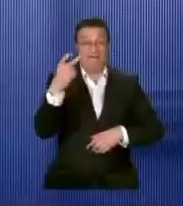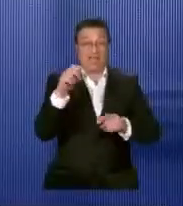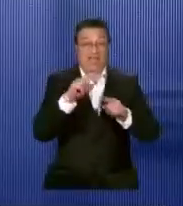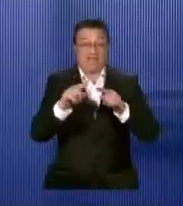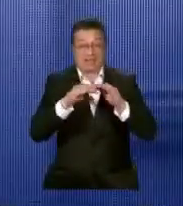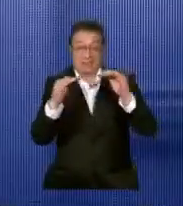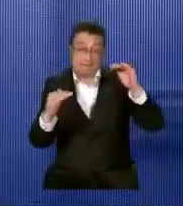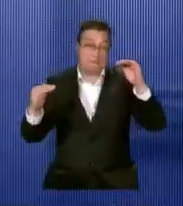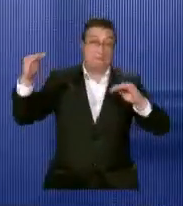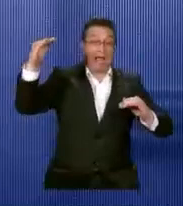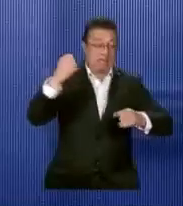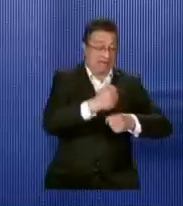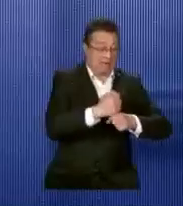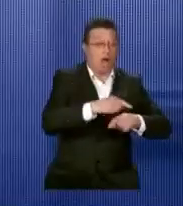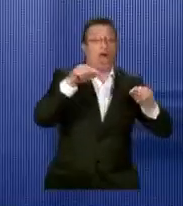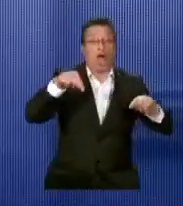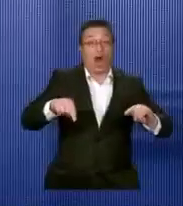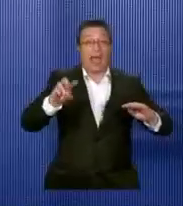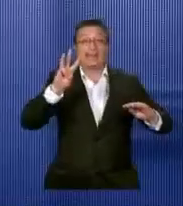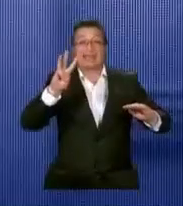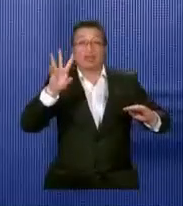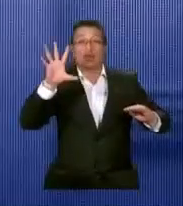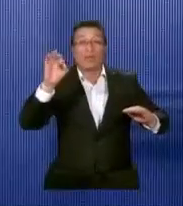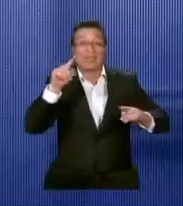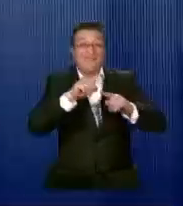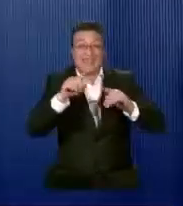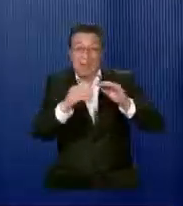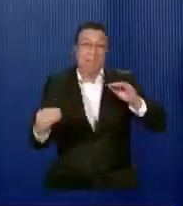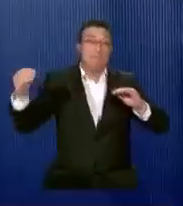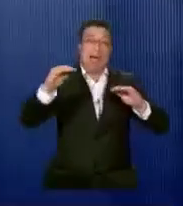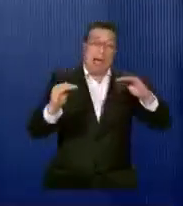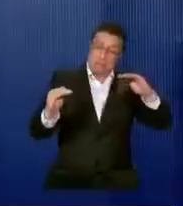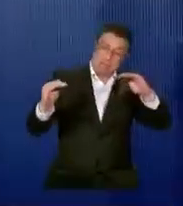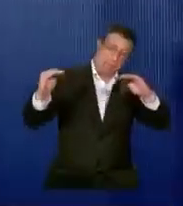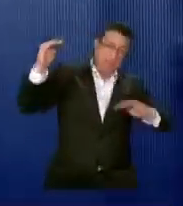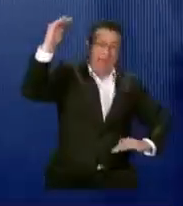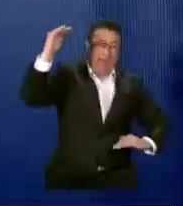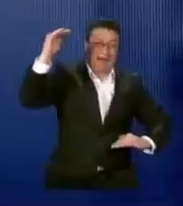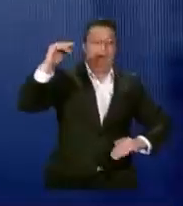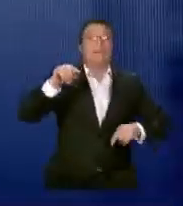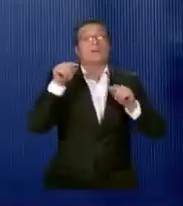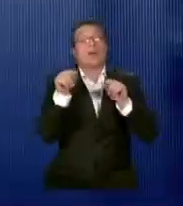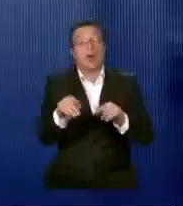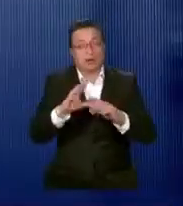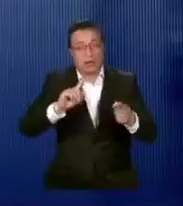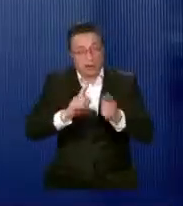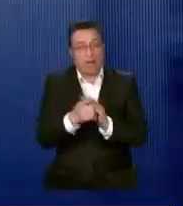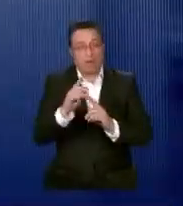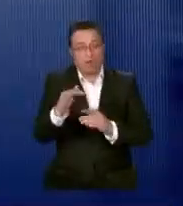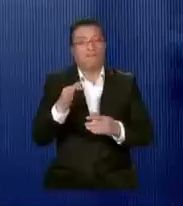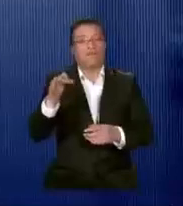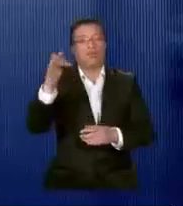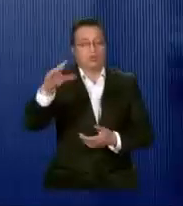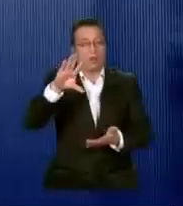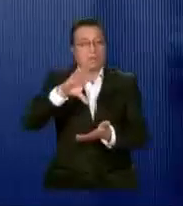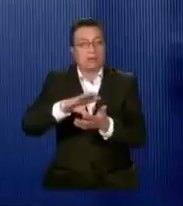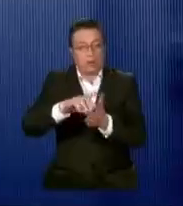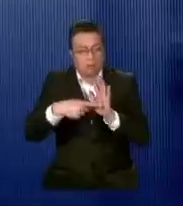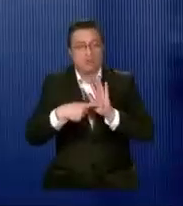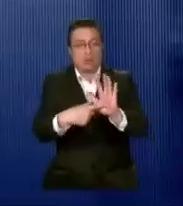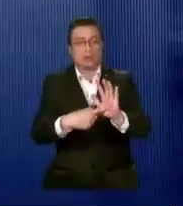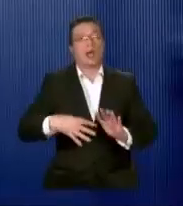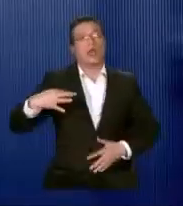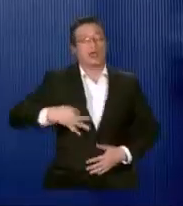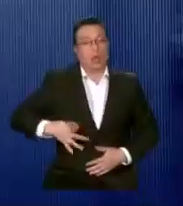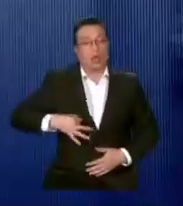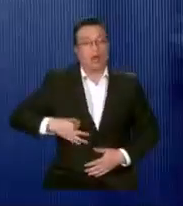empleados. Ahora ganan 350 veces más. Tenemos que tomar decisiones para cambiar la trayectoria del país. Demostrar a los ciudadanos que